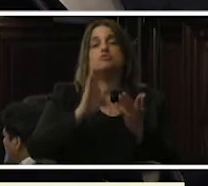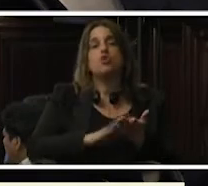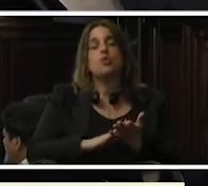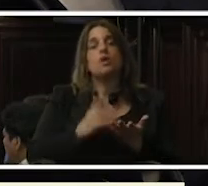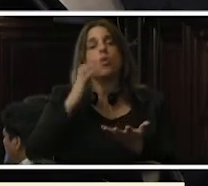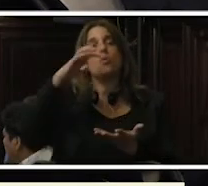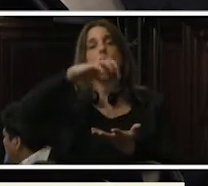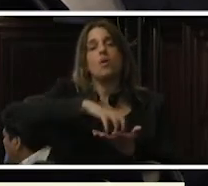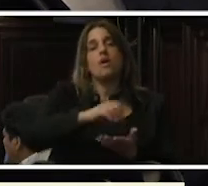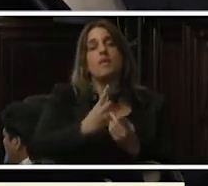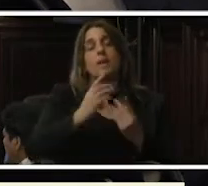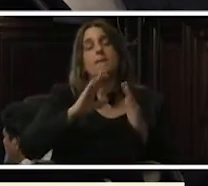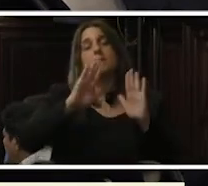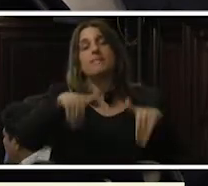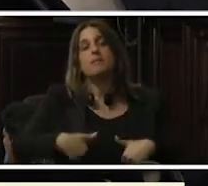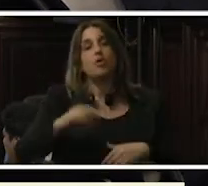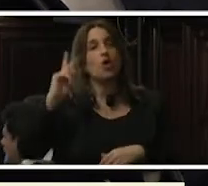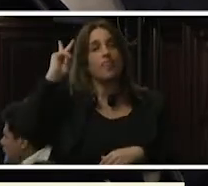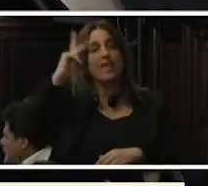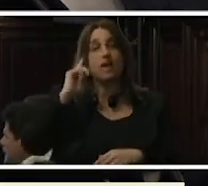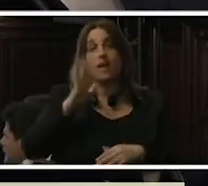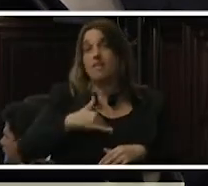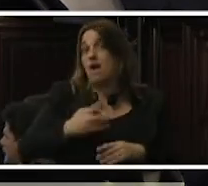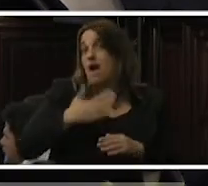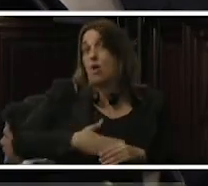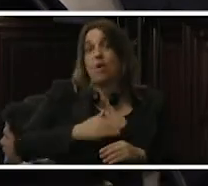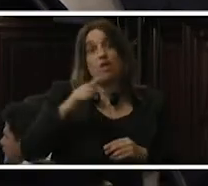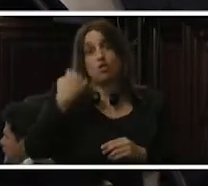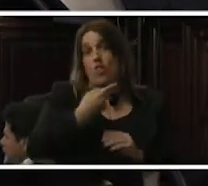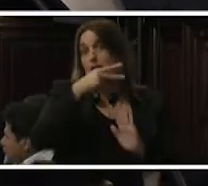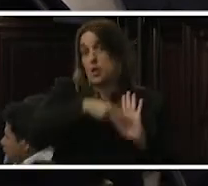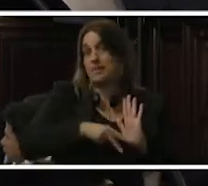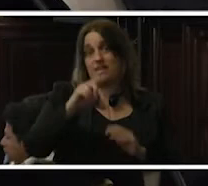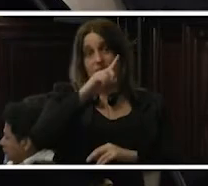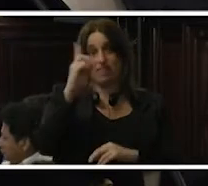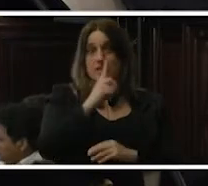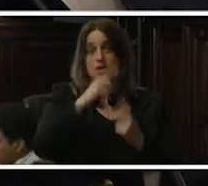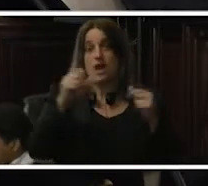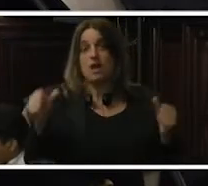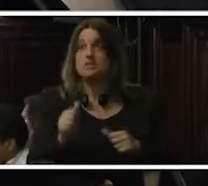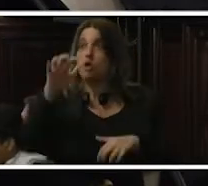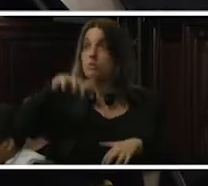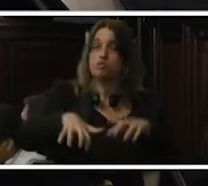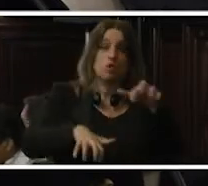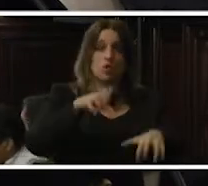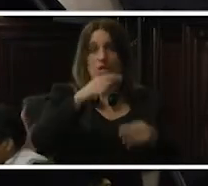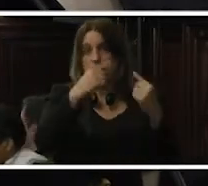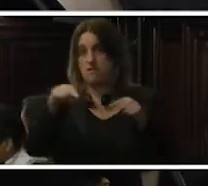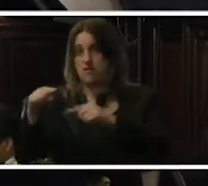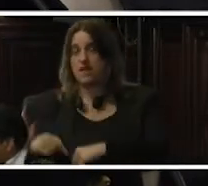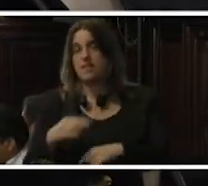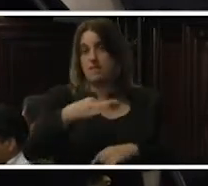zonificación del patrimonio indígena acorde a los estándares internacionales aplicables, fijando zonas de amortiguamiento y corredores